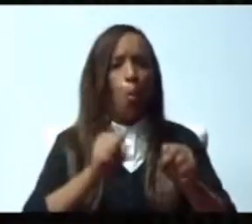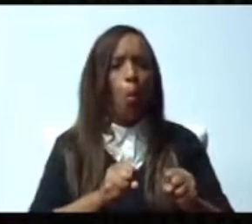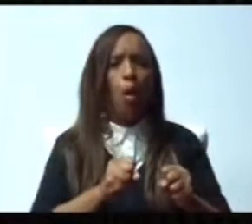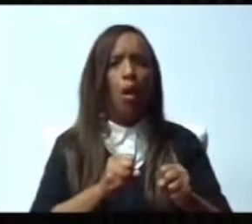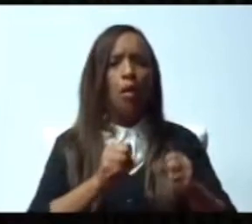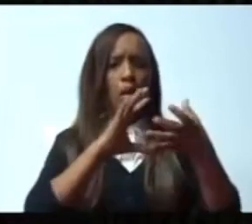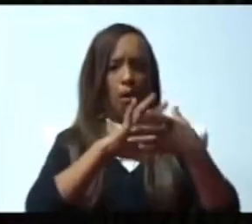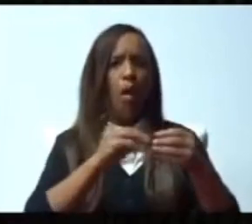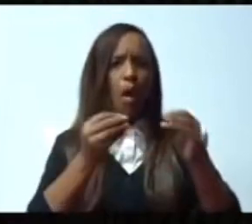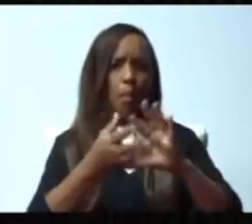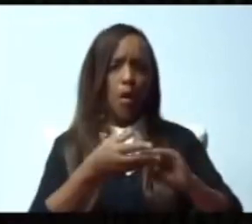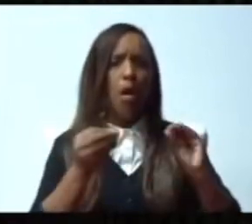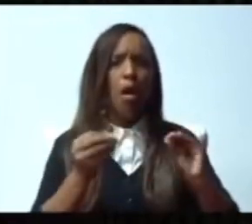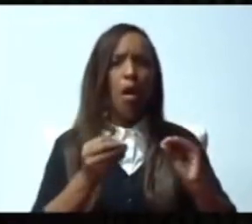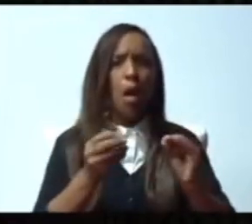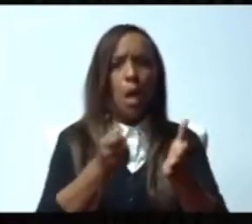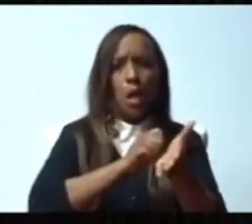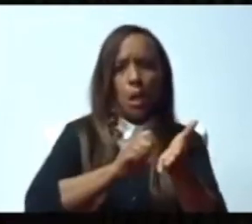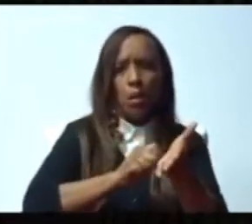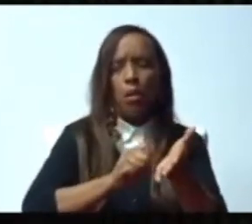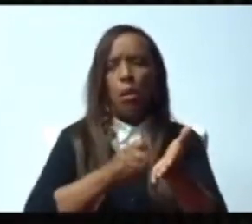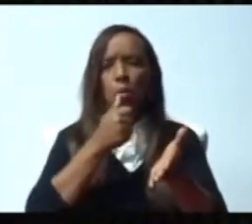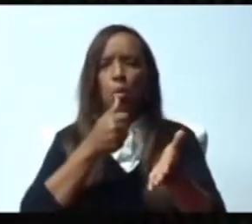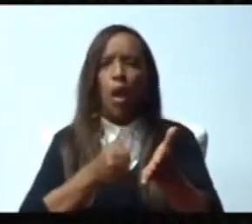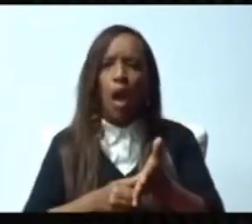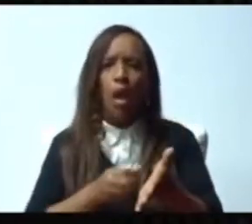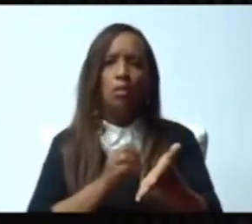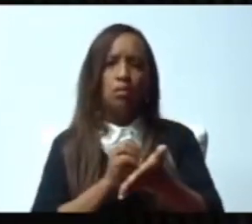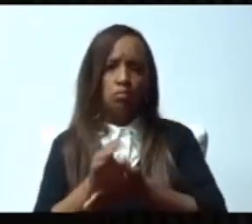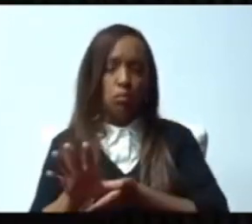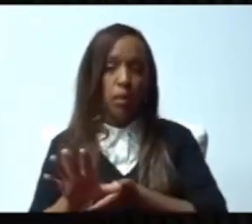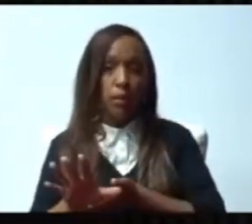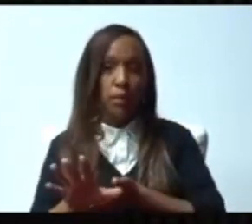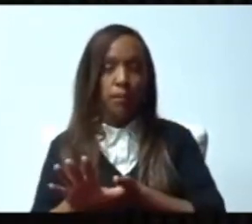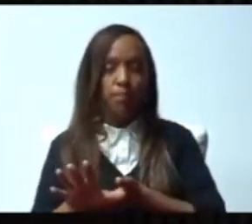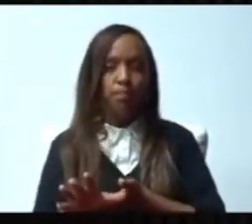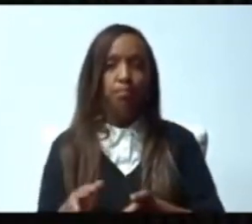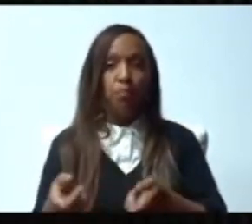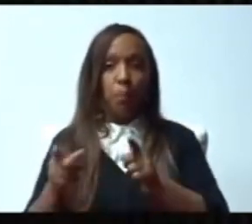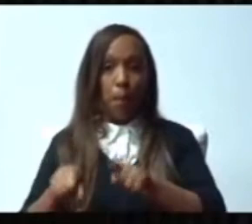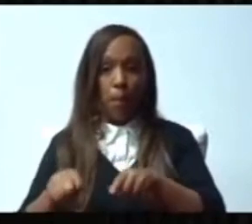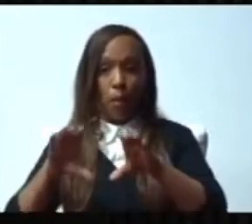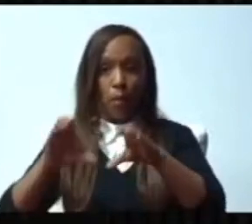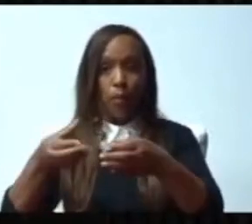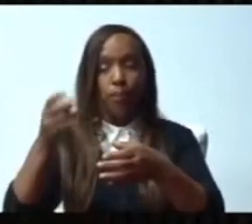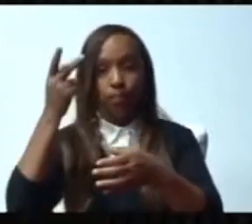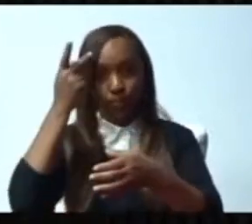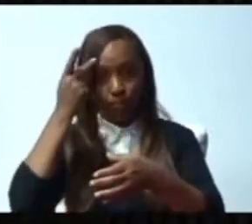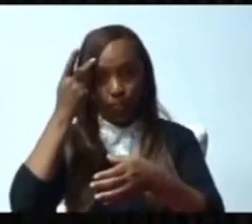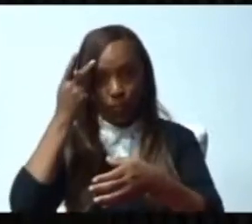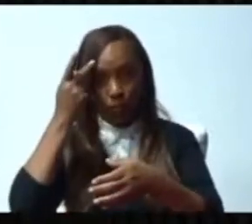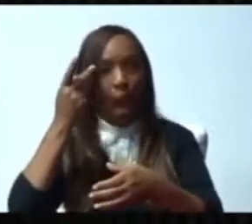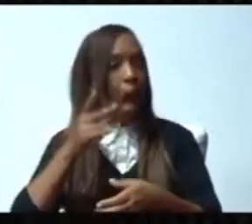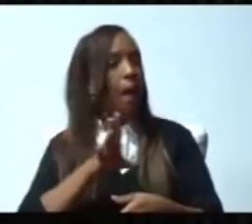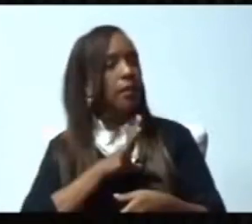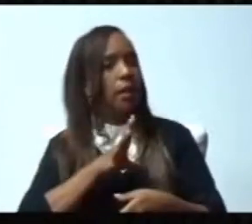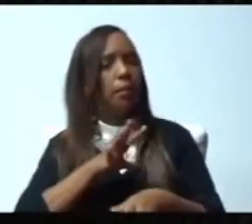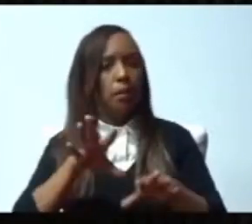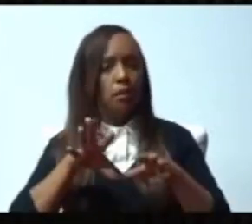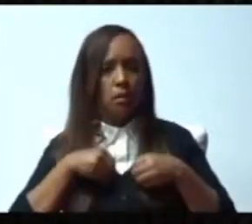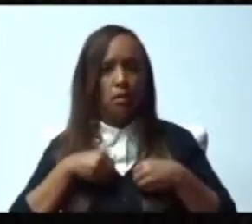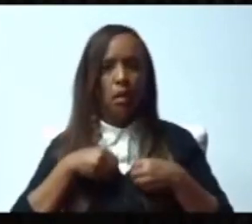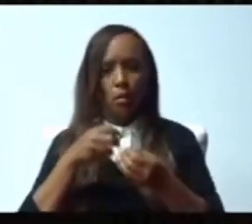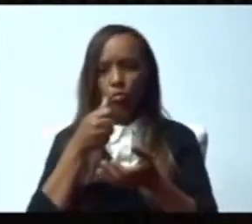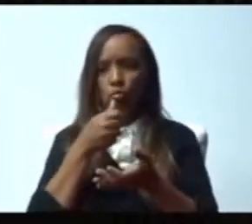enviaron sus peticiones y a su vez como lo dice en la nueva ley de partido el artículo